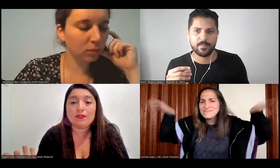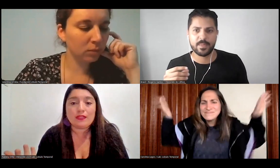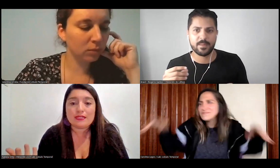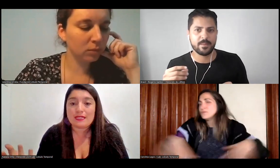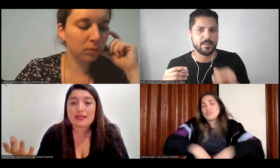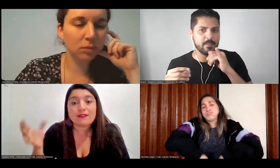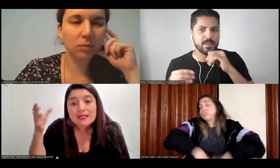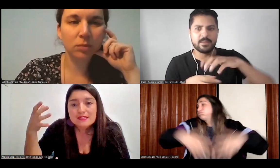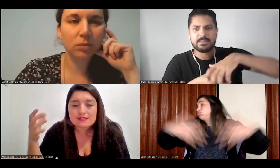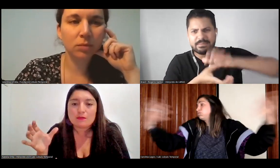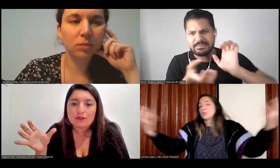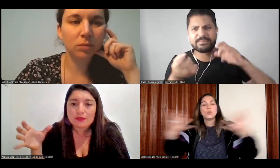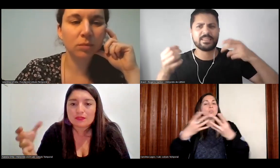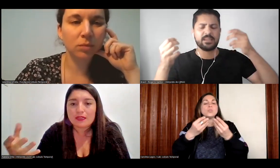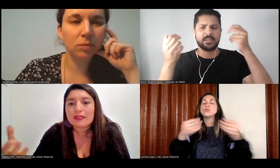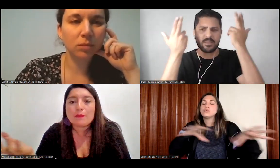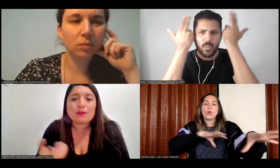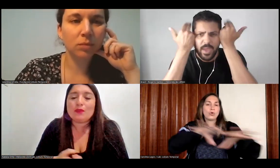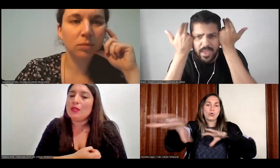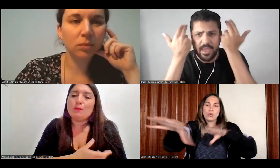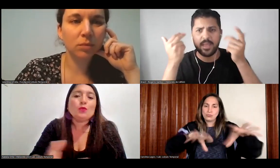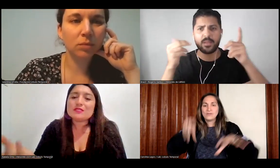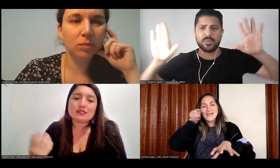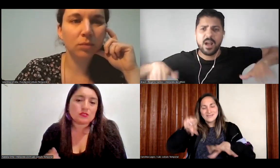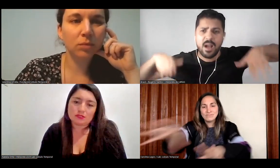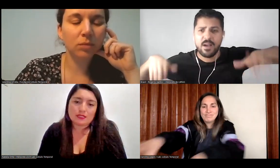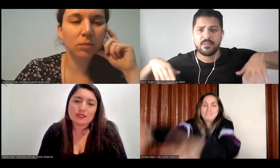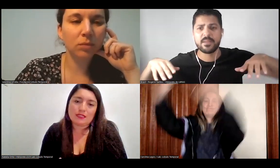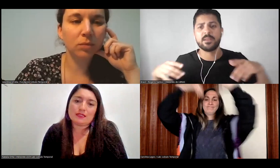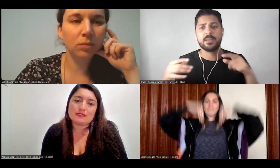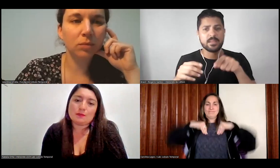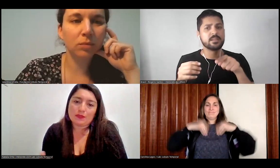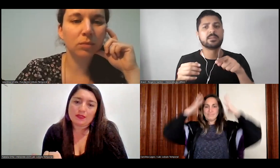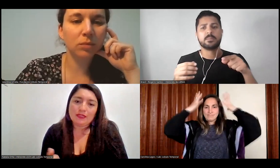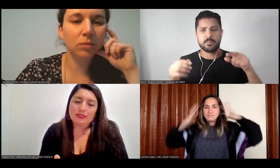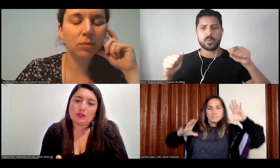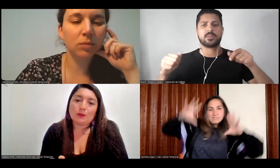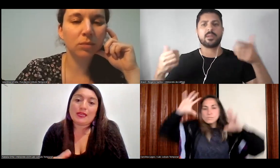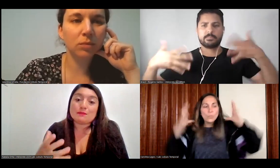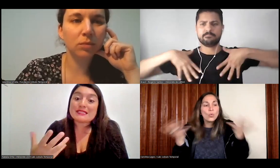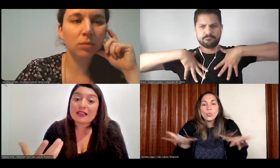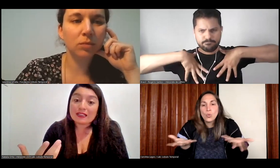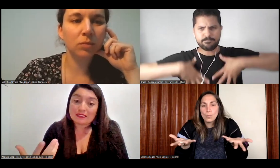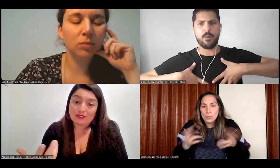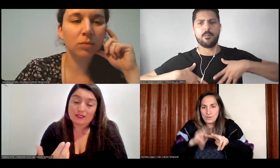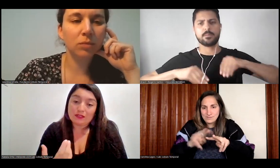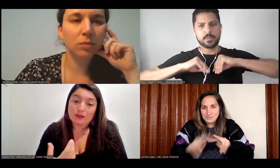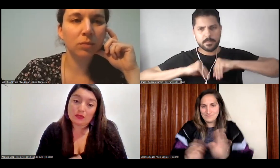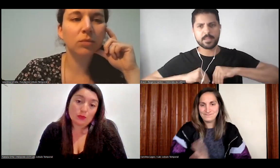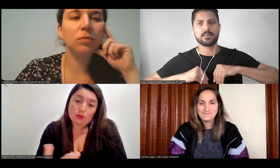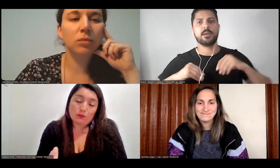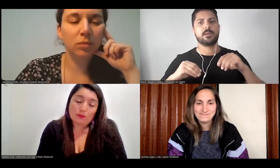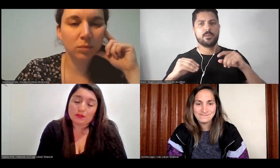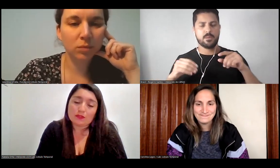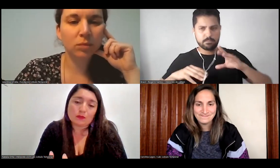tapa redonda y que la cabeza sea el movimiento de la tapa. Por ejemplo, muchas cosas se pueden incorporar y expresarlas a través